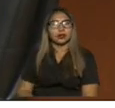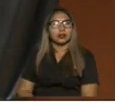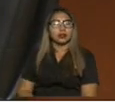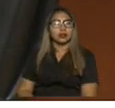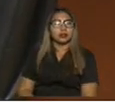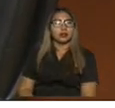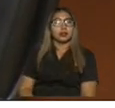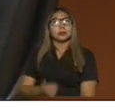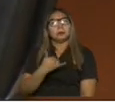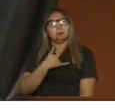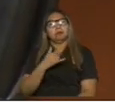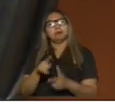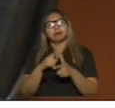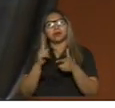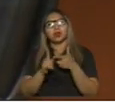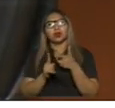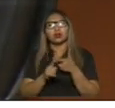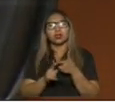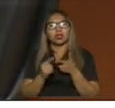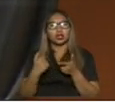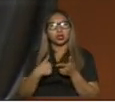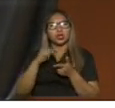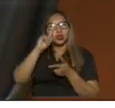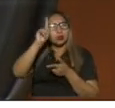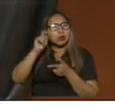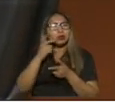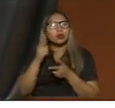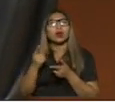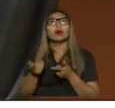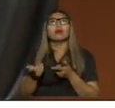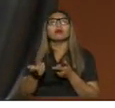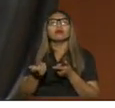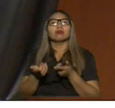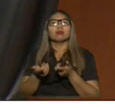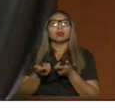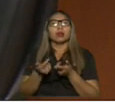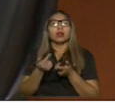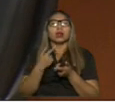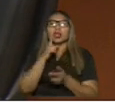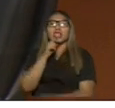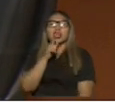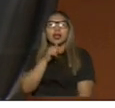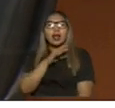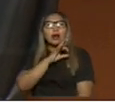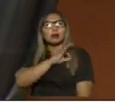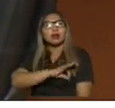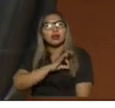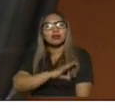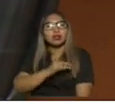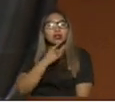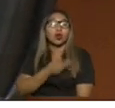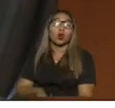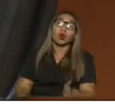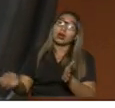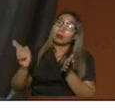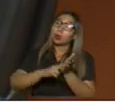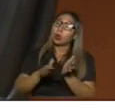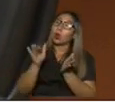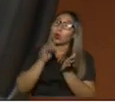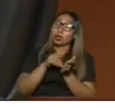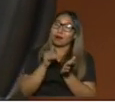Entonces ahí yo me pregunto, ¿a quién una vez más estamos verdaderamente beneficiando? Y repito, por eso tenemos que